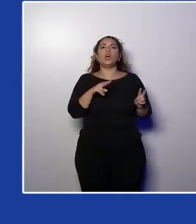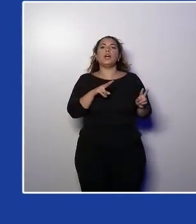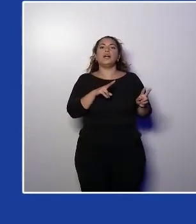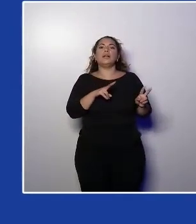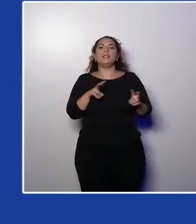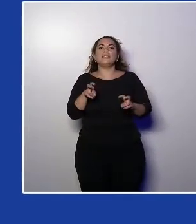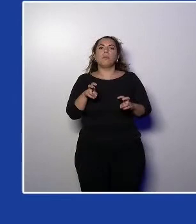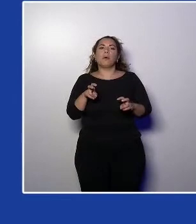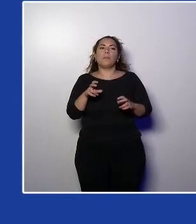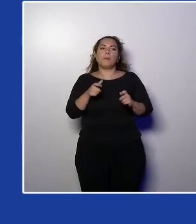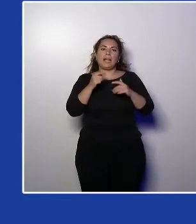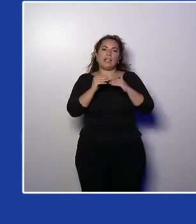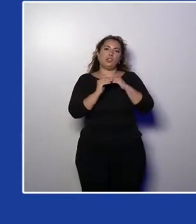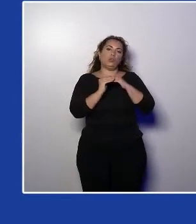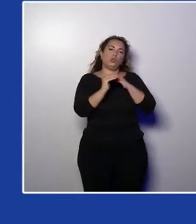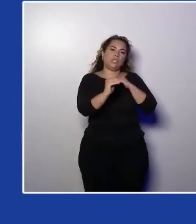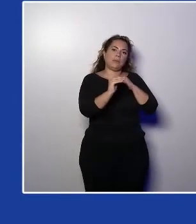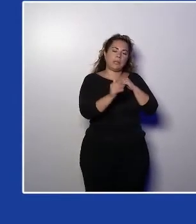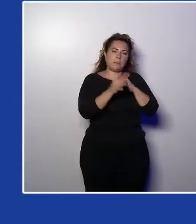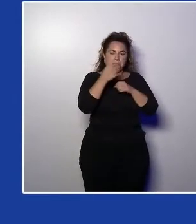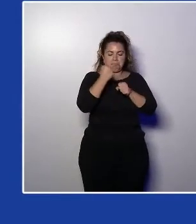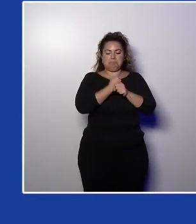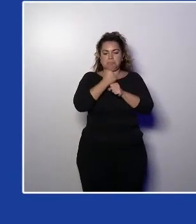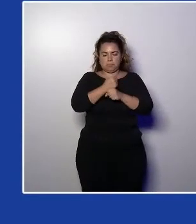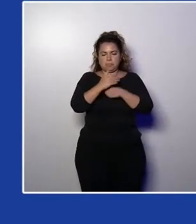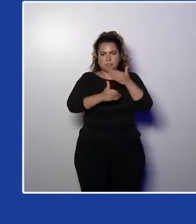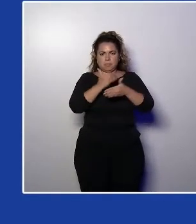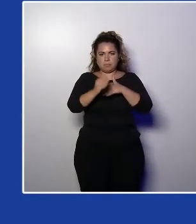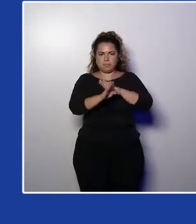hacen a la sustentabilidad y trabajando en ello.